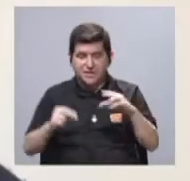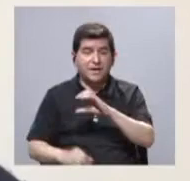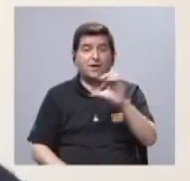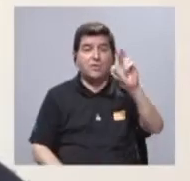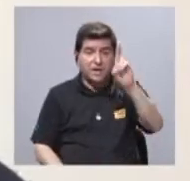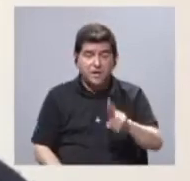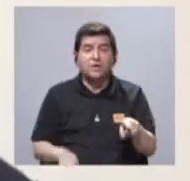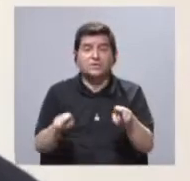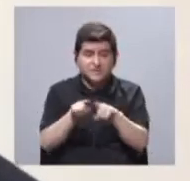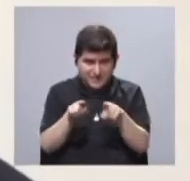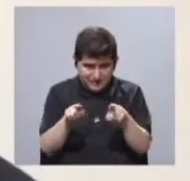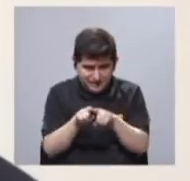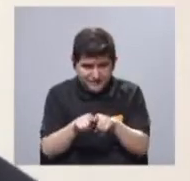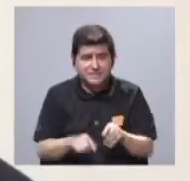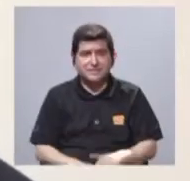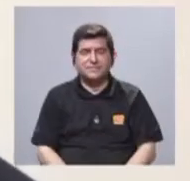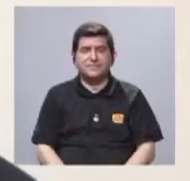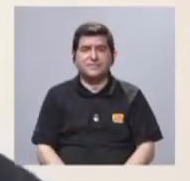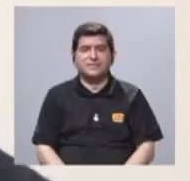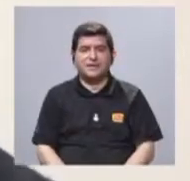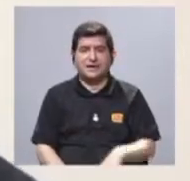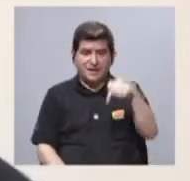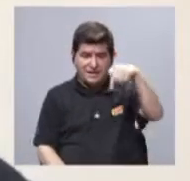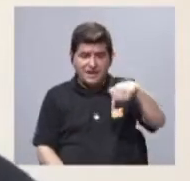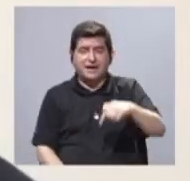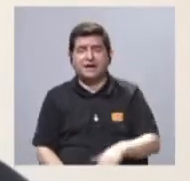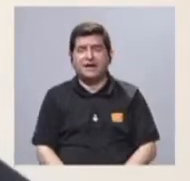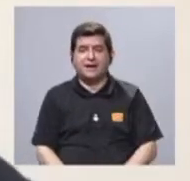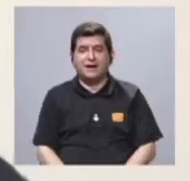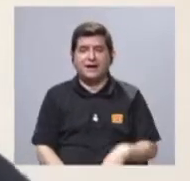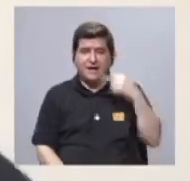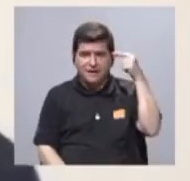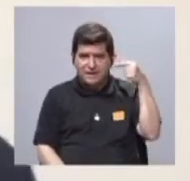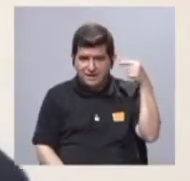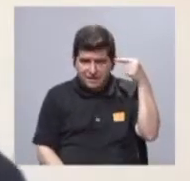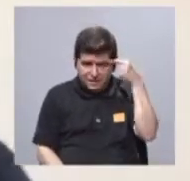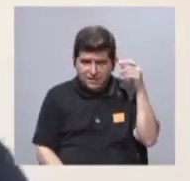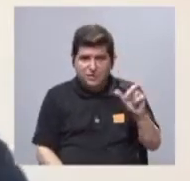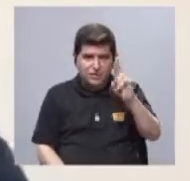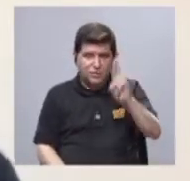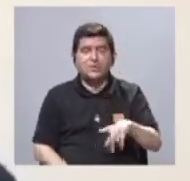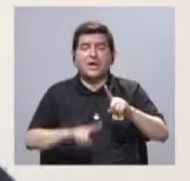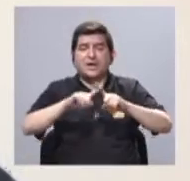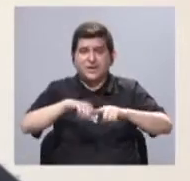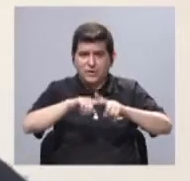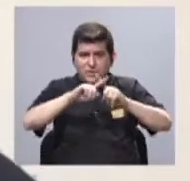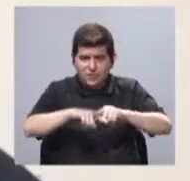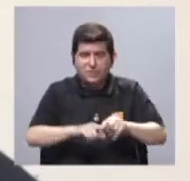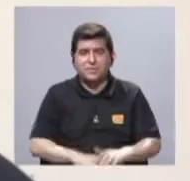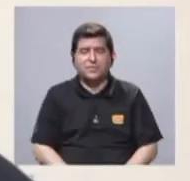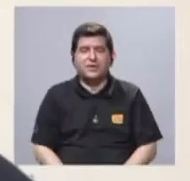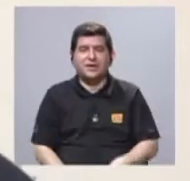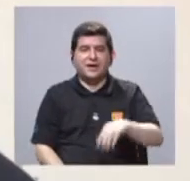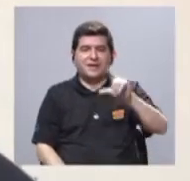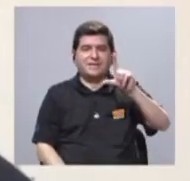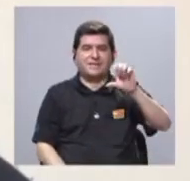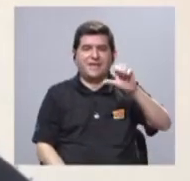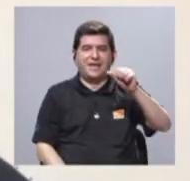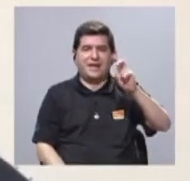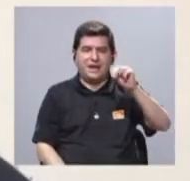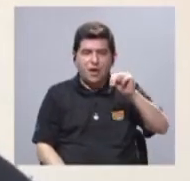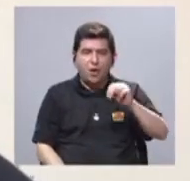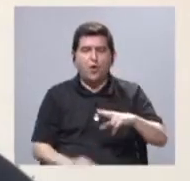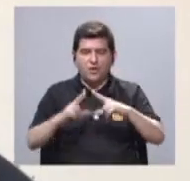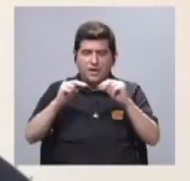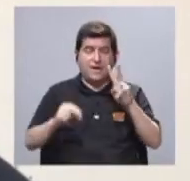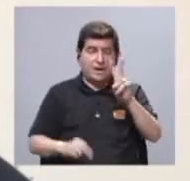Rica, es decir, que la gobernación de Costa Rica dependía de el León, Nicaragua.